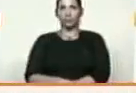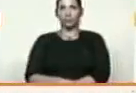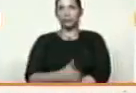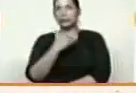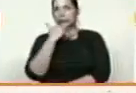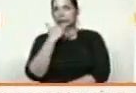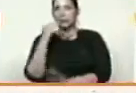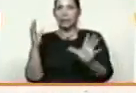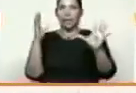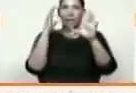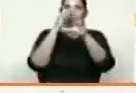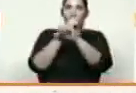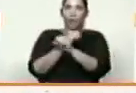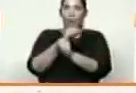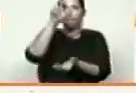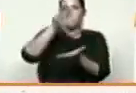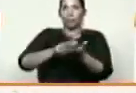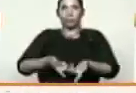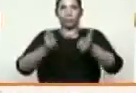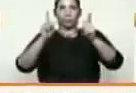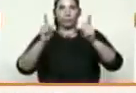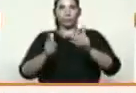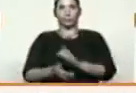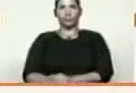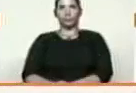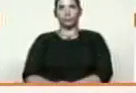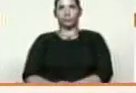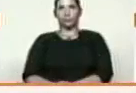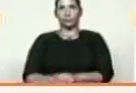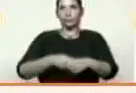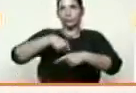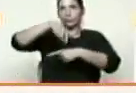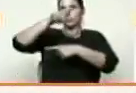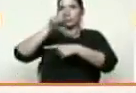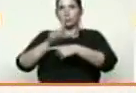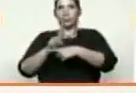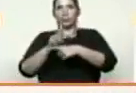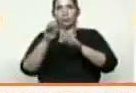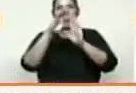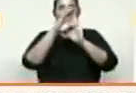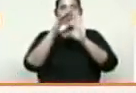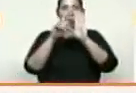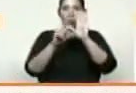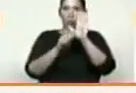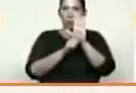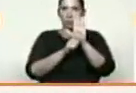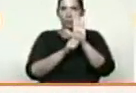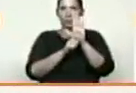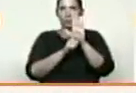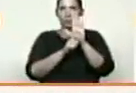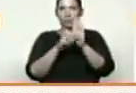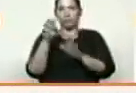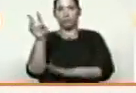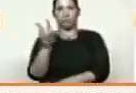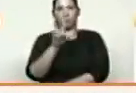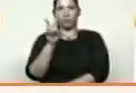noche, la aprobación de la primera constitución de